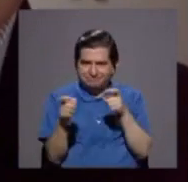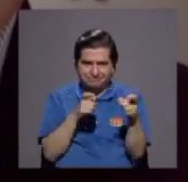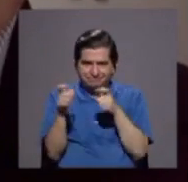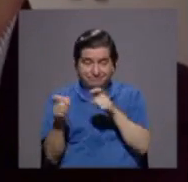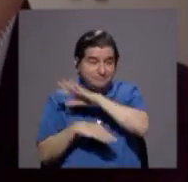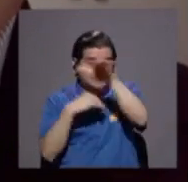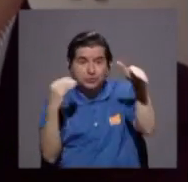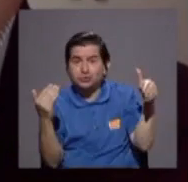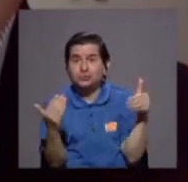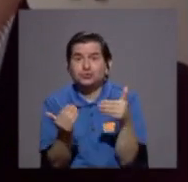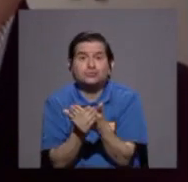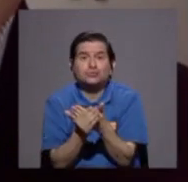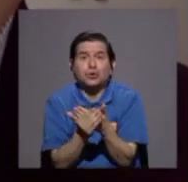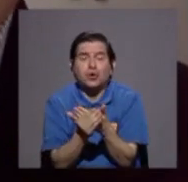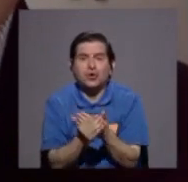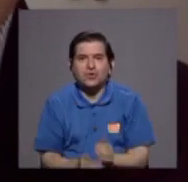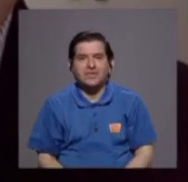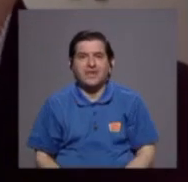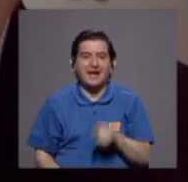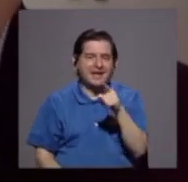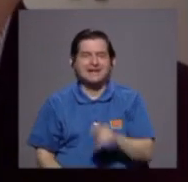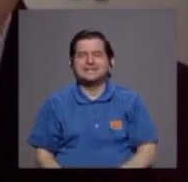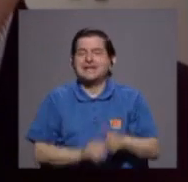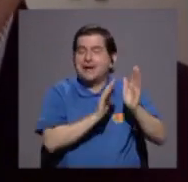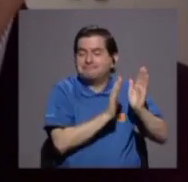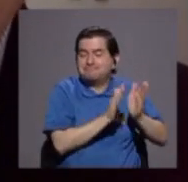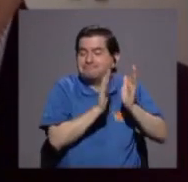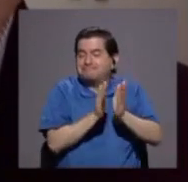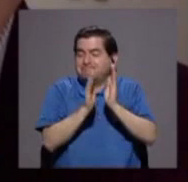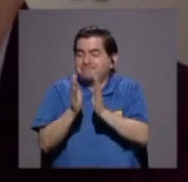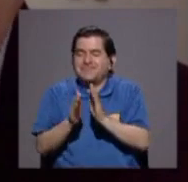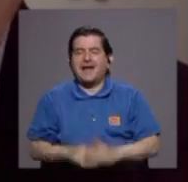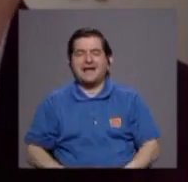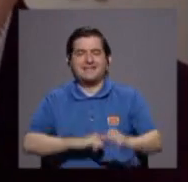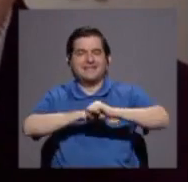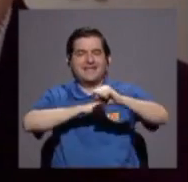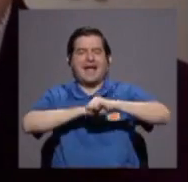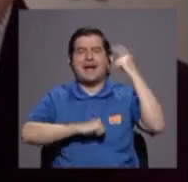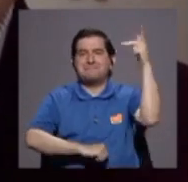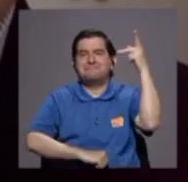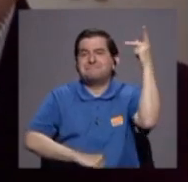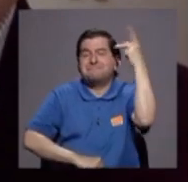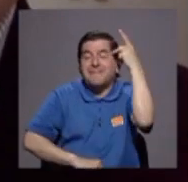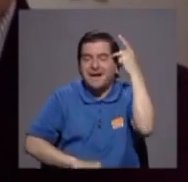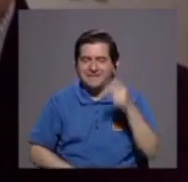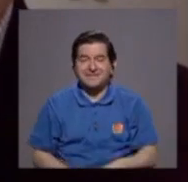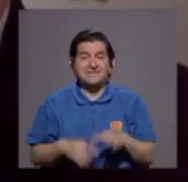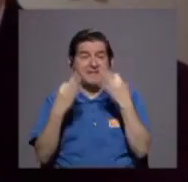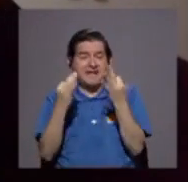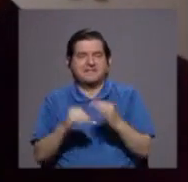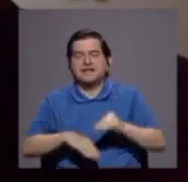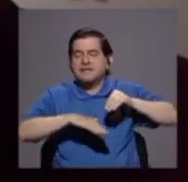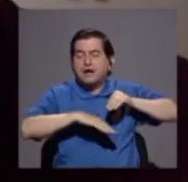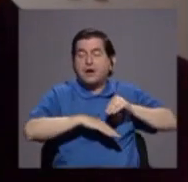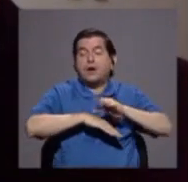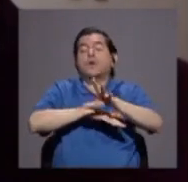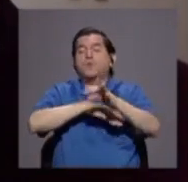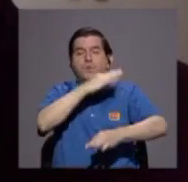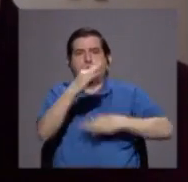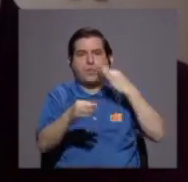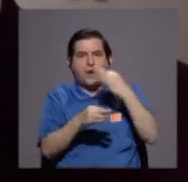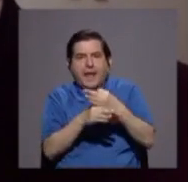de toda, digamos, la coreografía de la campaña política para tratar de incidir en ese